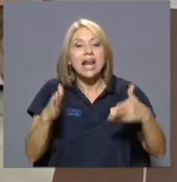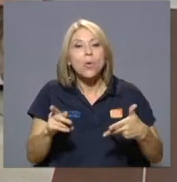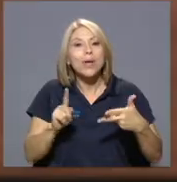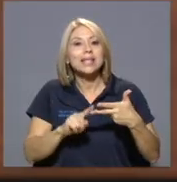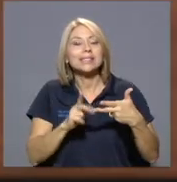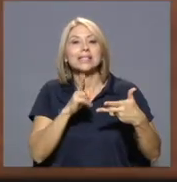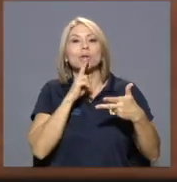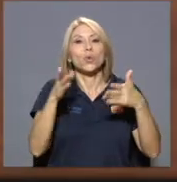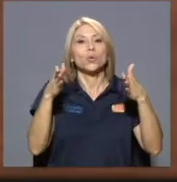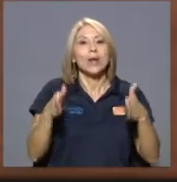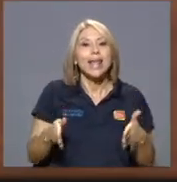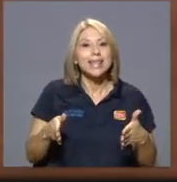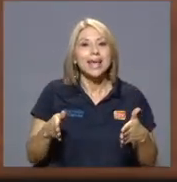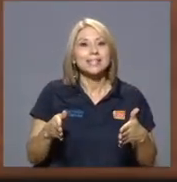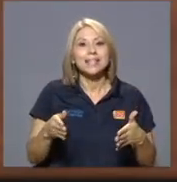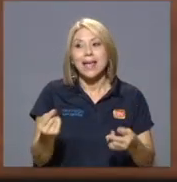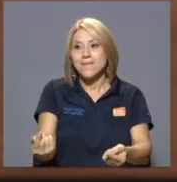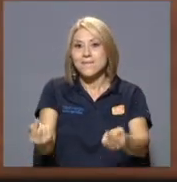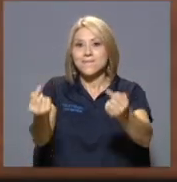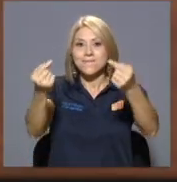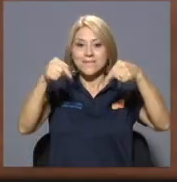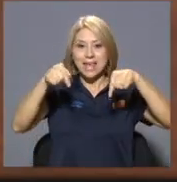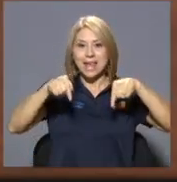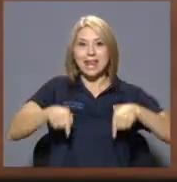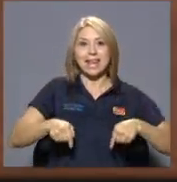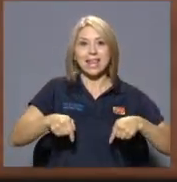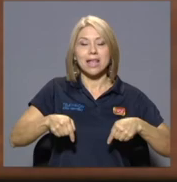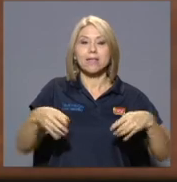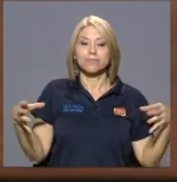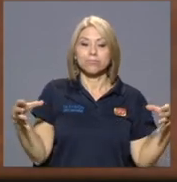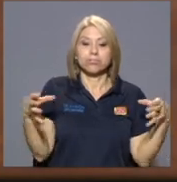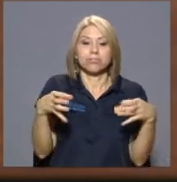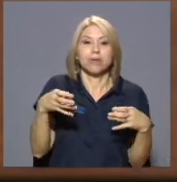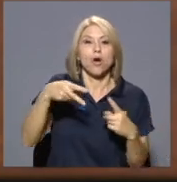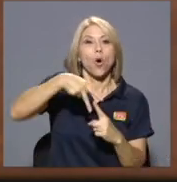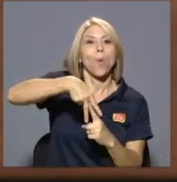hondureñas, que vienen a plantear toda una cooperativa